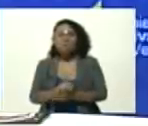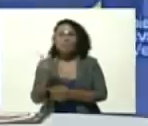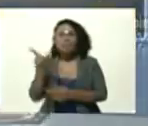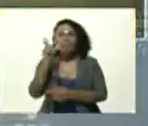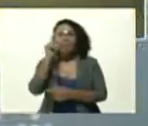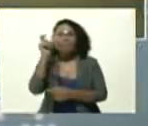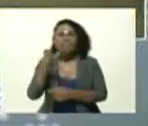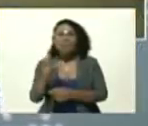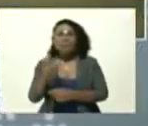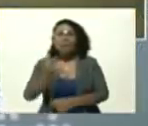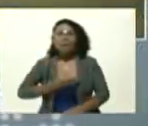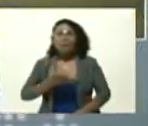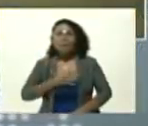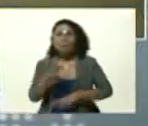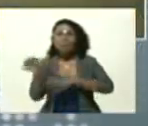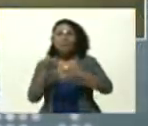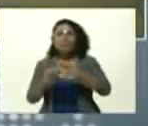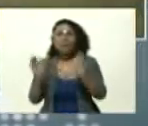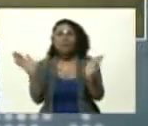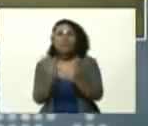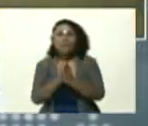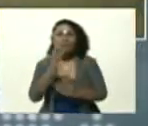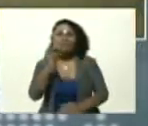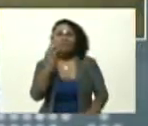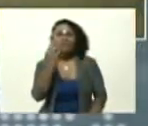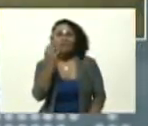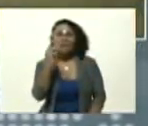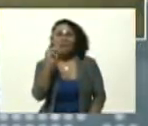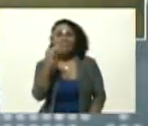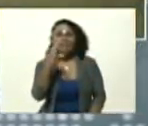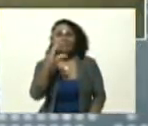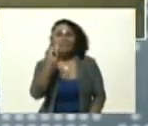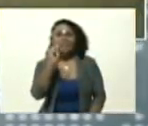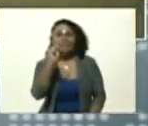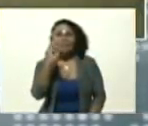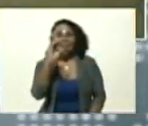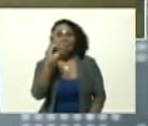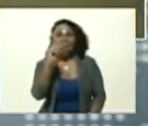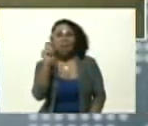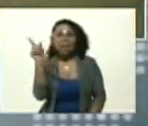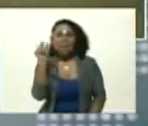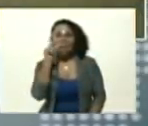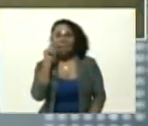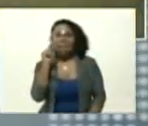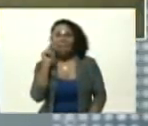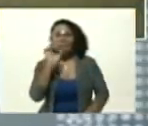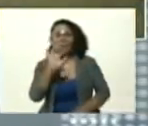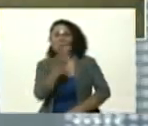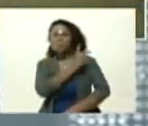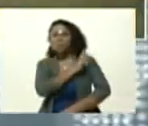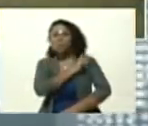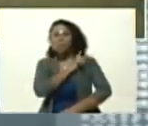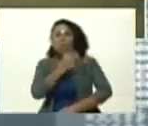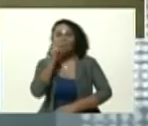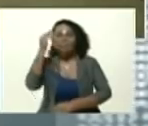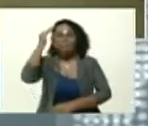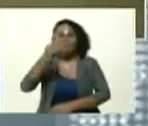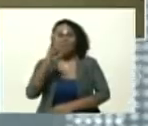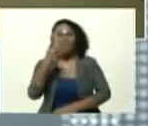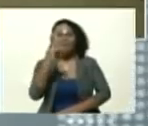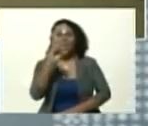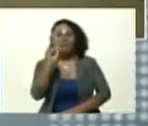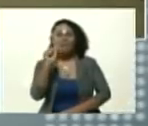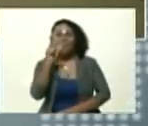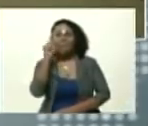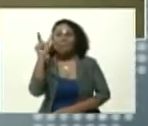Arrieta, alcalde del municipio de San Francisco, y con el mayor general Renier Urbáez, comandante de la Red de